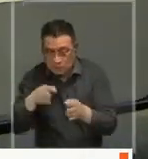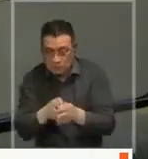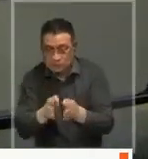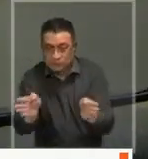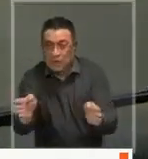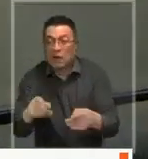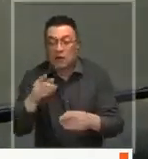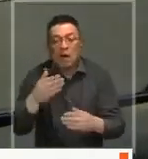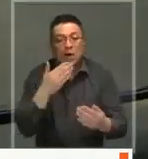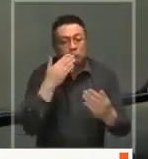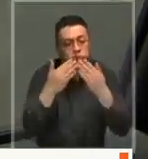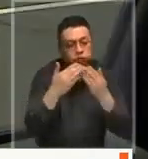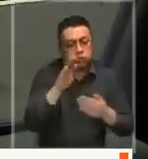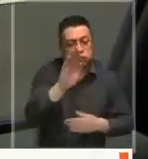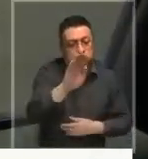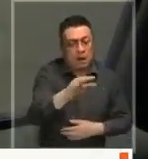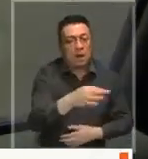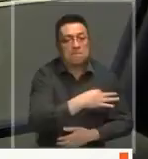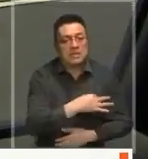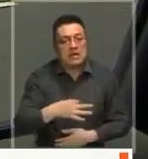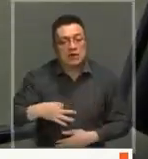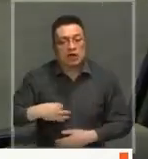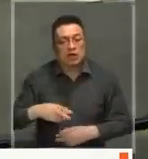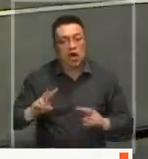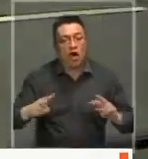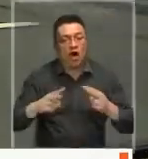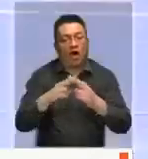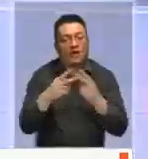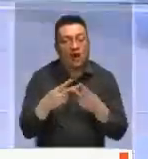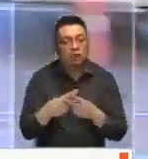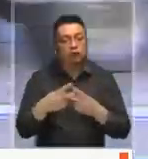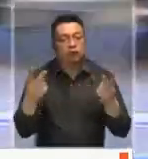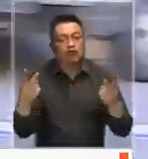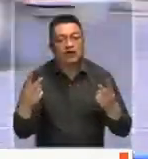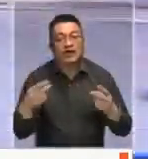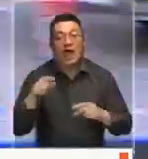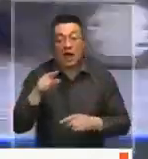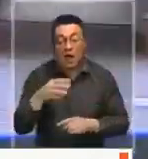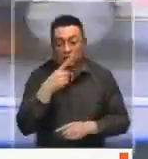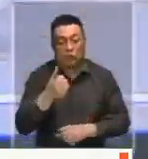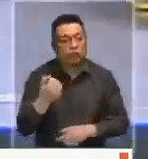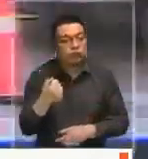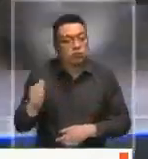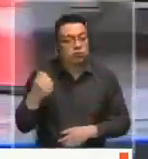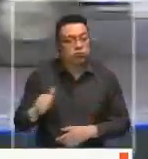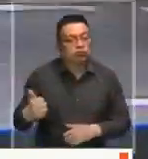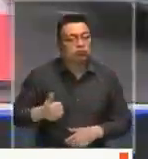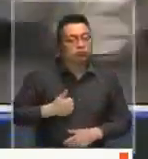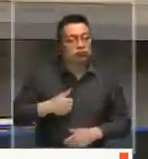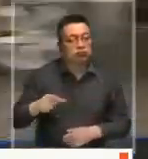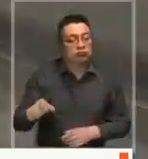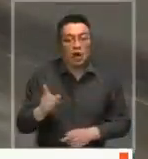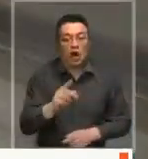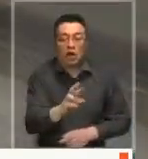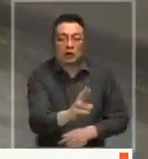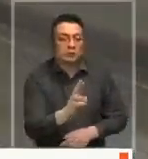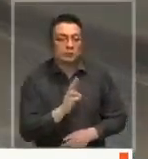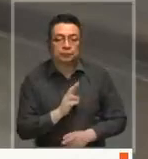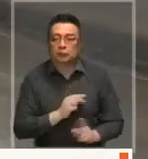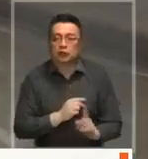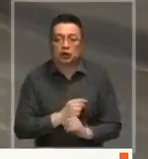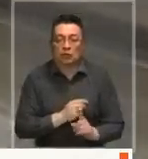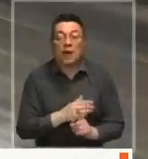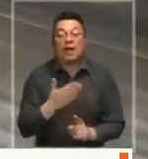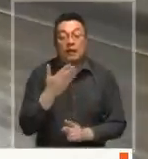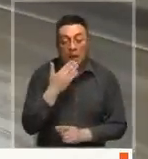Intentamos conversar con el Ministerio de Obras Públicas sobre el supuesto incumplimiento del proyecto AVO 1, pero no tuvimos respuesta. También